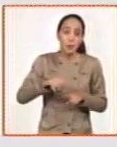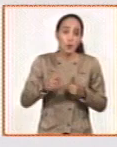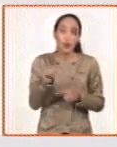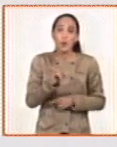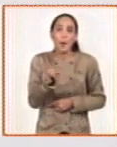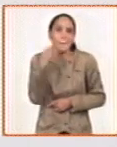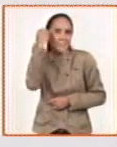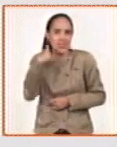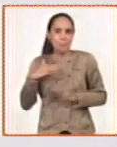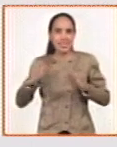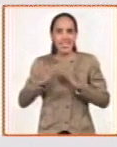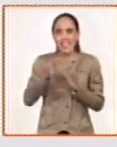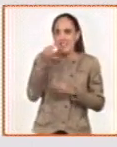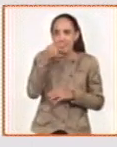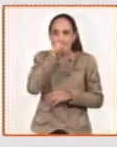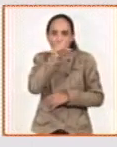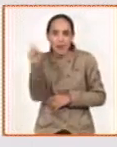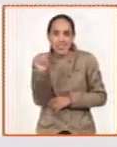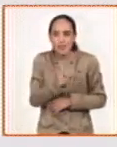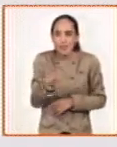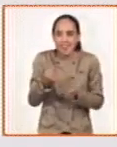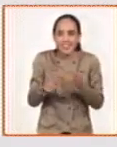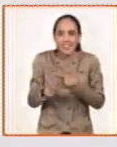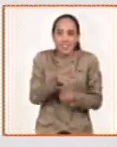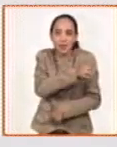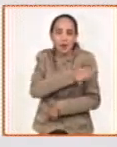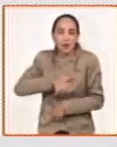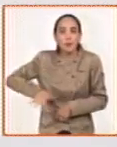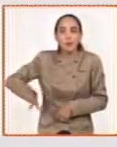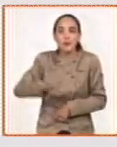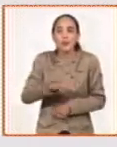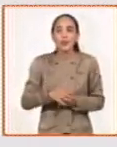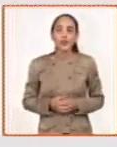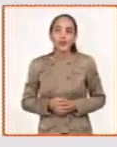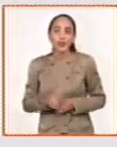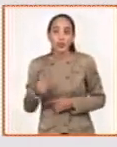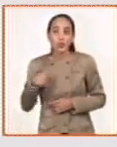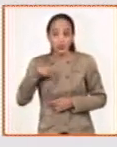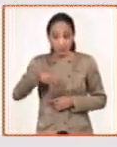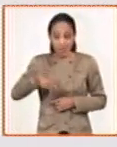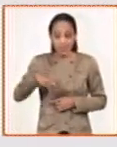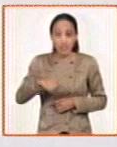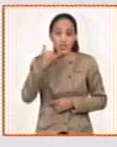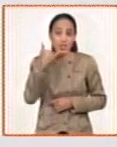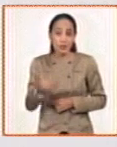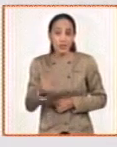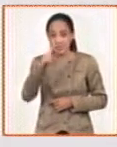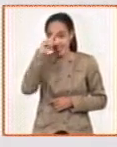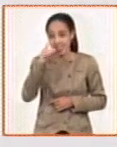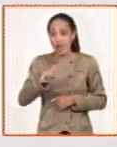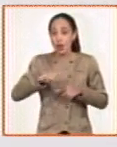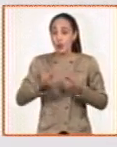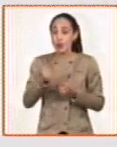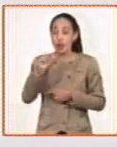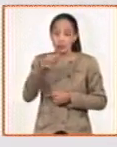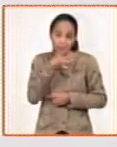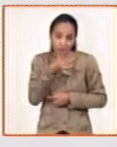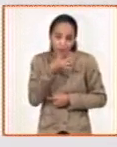La botica del pueblo, como decía. Yo estoy aquí, estoy llamando a Santa Clara porque hay una señora que yo atiendo, que vive sola, y entonces